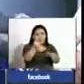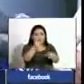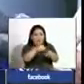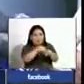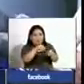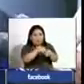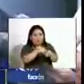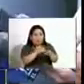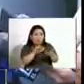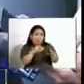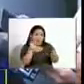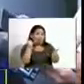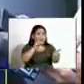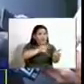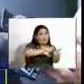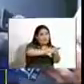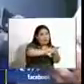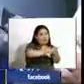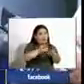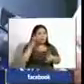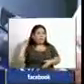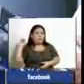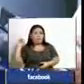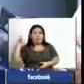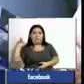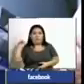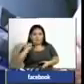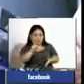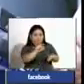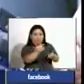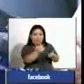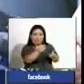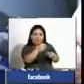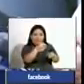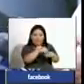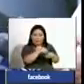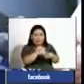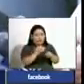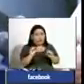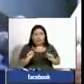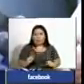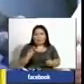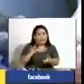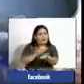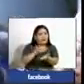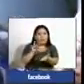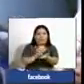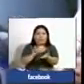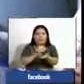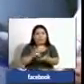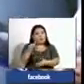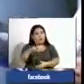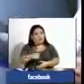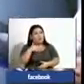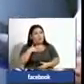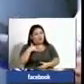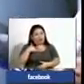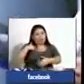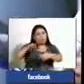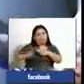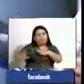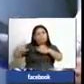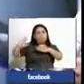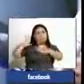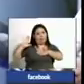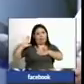algunas cuentas pendientes o moras con estos bancos. No puede estarse aprovechando una situación. Vamos a hablar, yo hoy me comprometí,